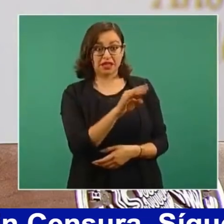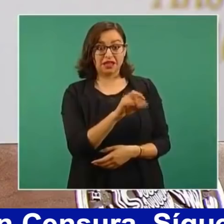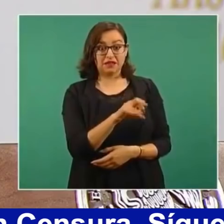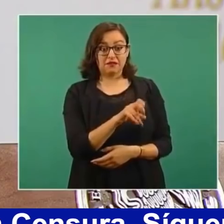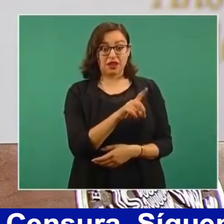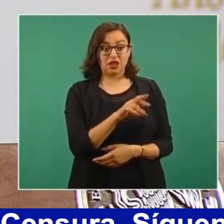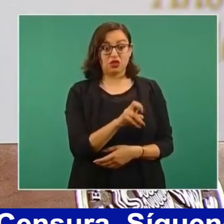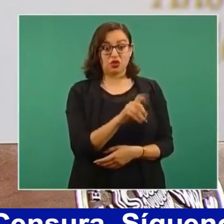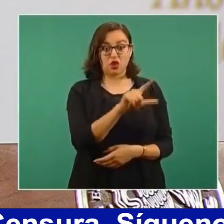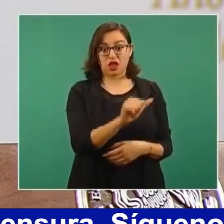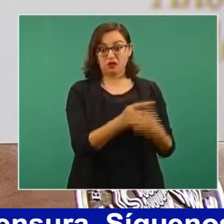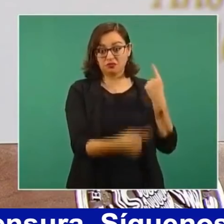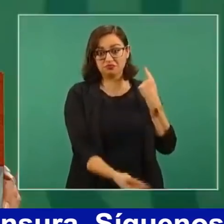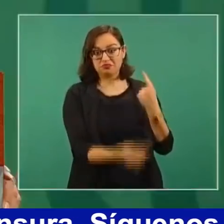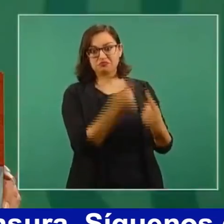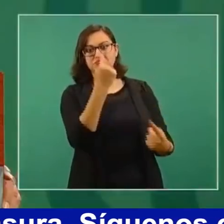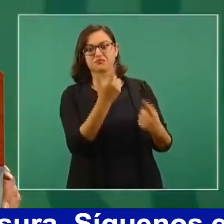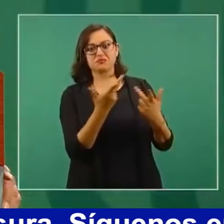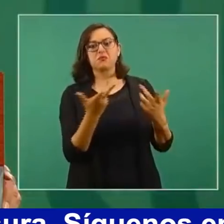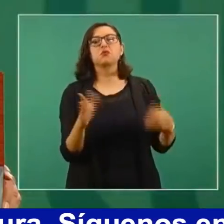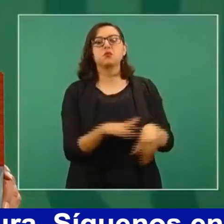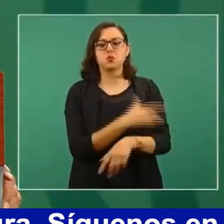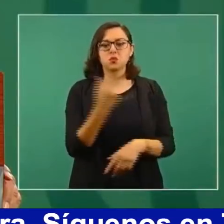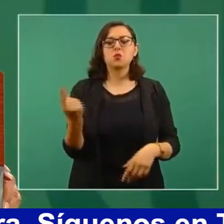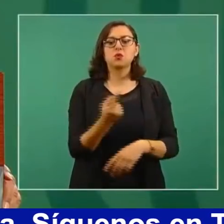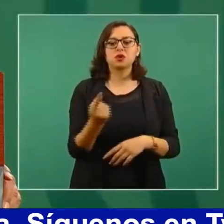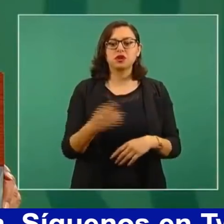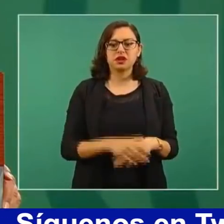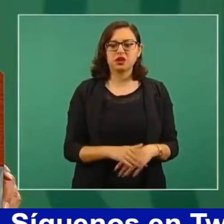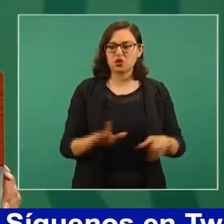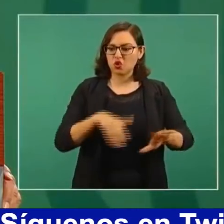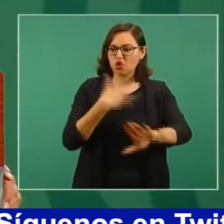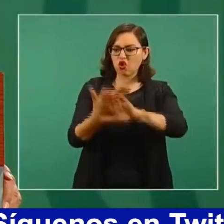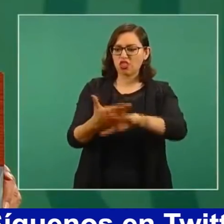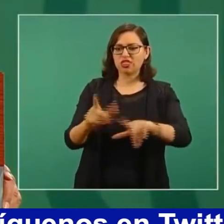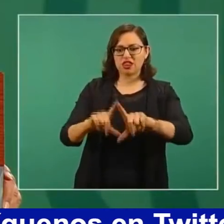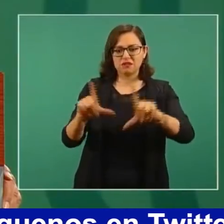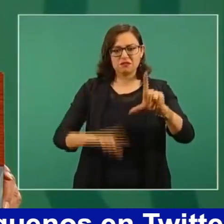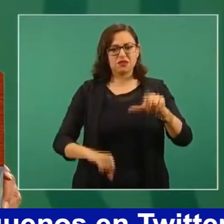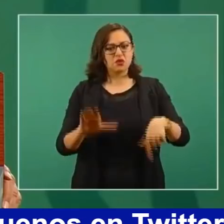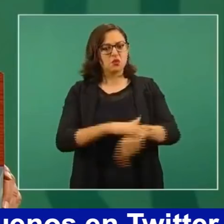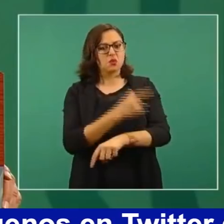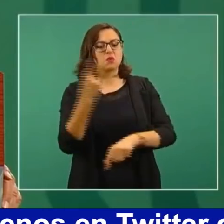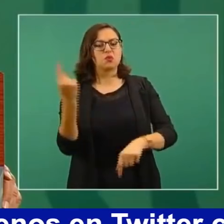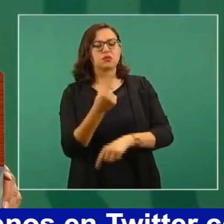se lleva de empleados a la secretaria de